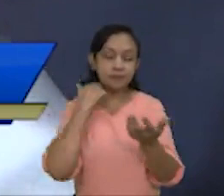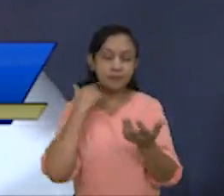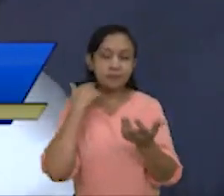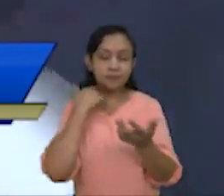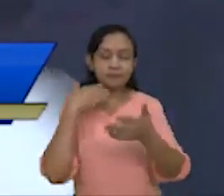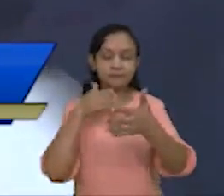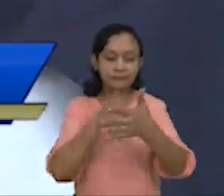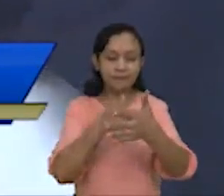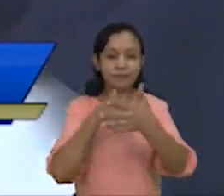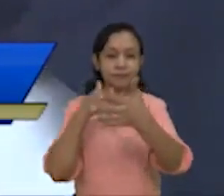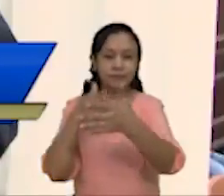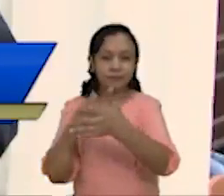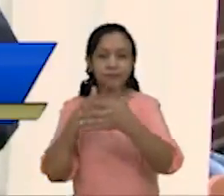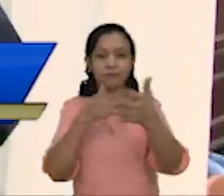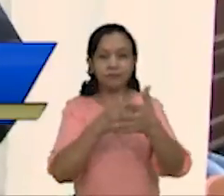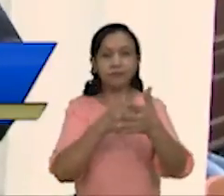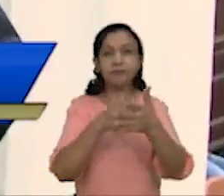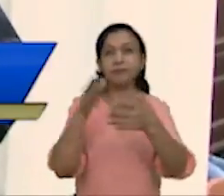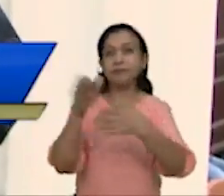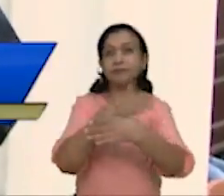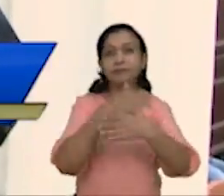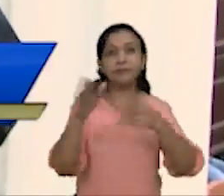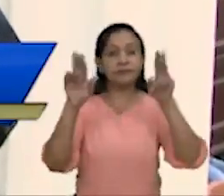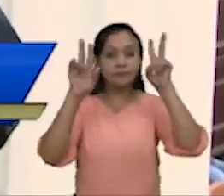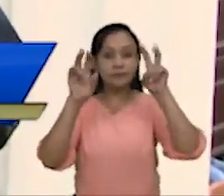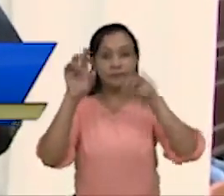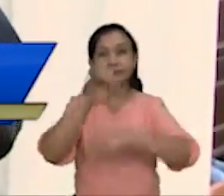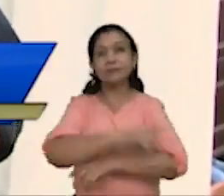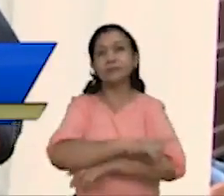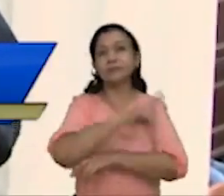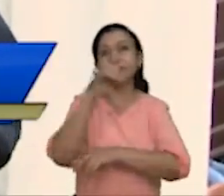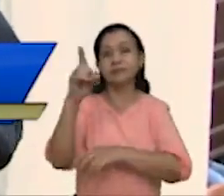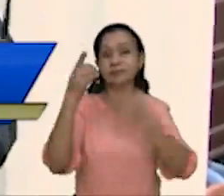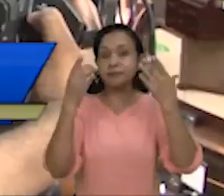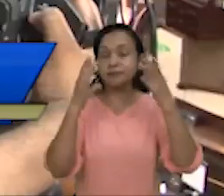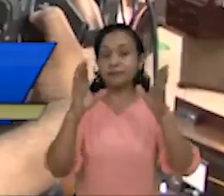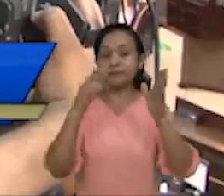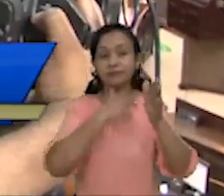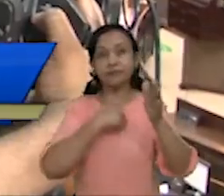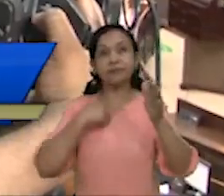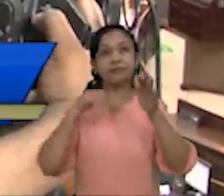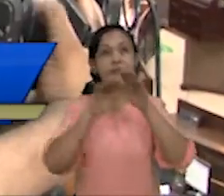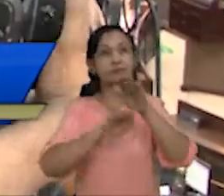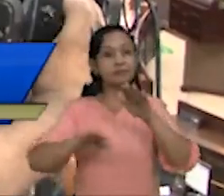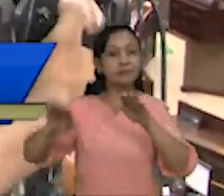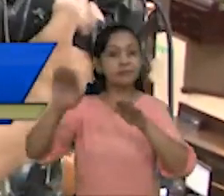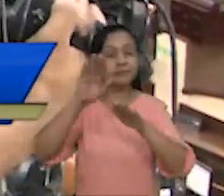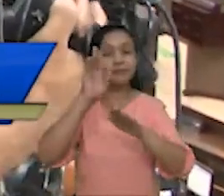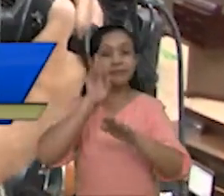tener obstáculos, y los obstáculos son de todo tipo. Hoy en día los obstáculos creo que van más allá y tienen que ver